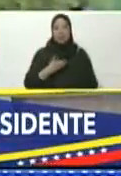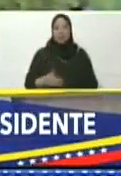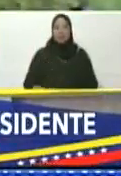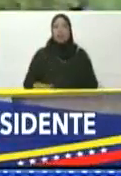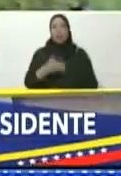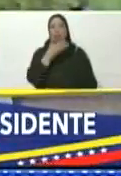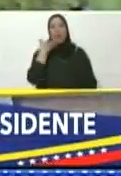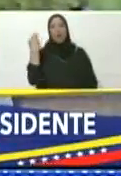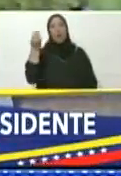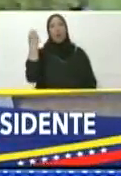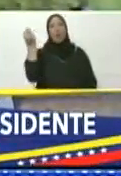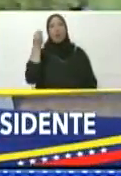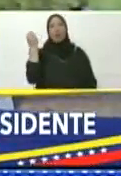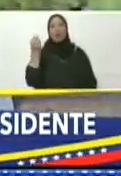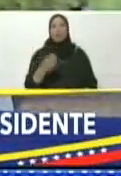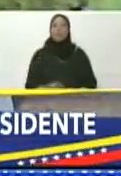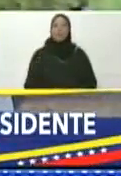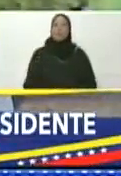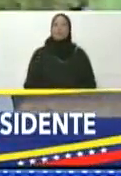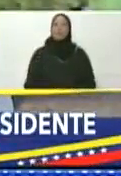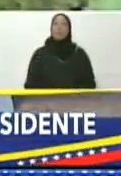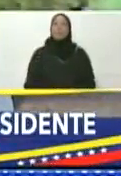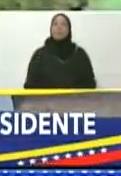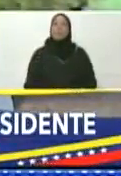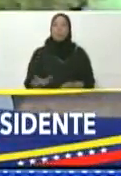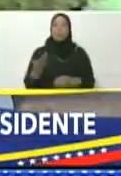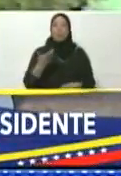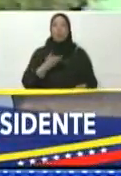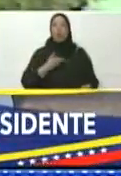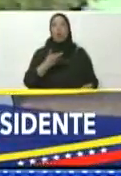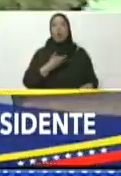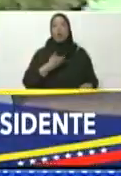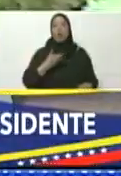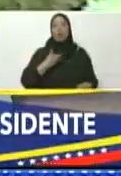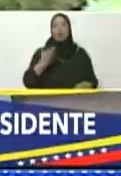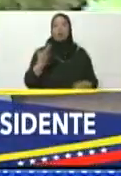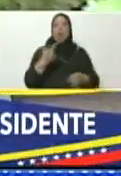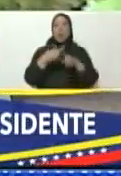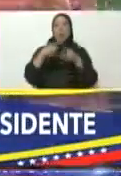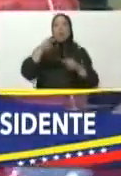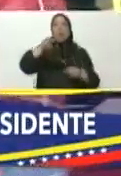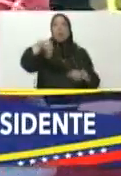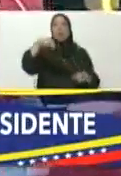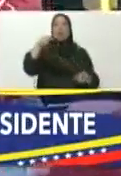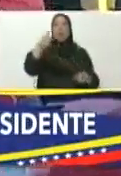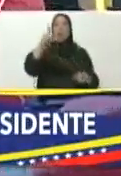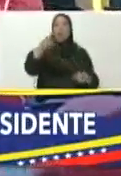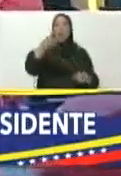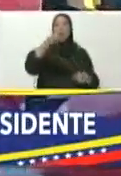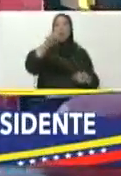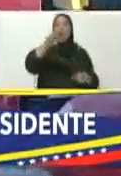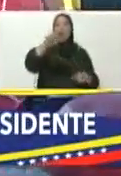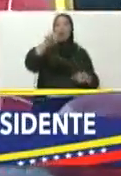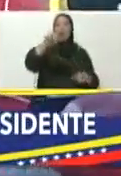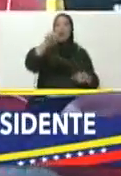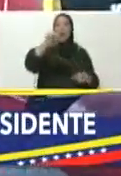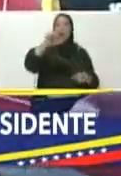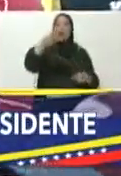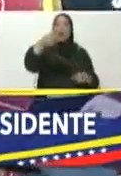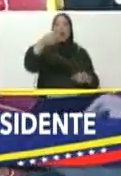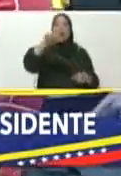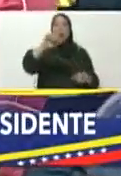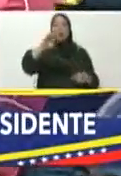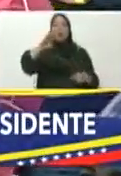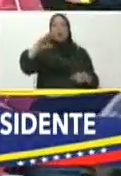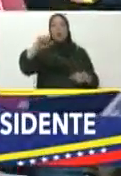lo que va es pa'lante. La alcaldesa de Naguanagua, Ana Virginia. Con Ana